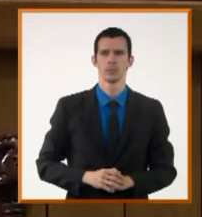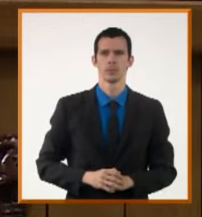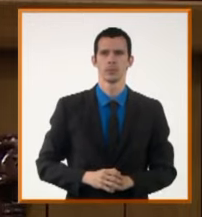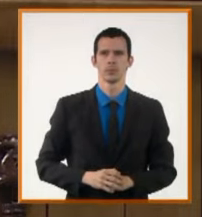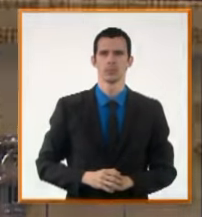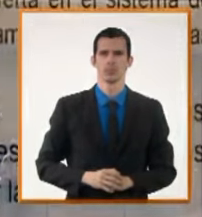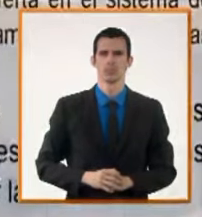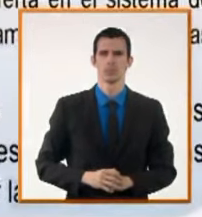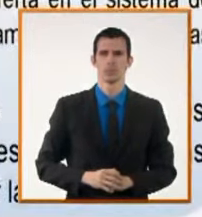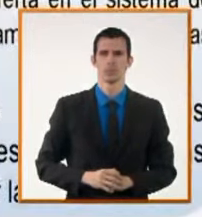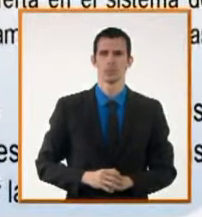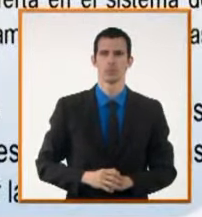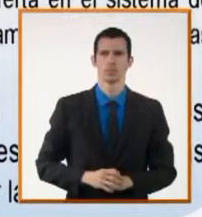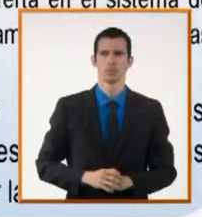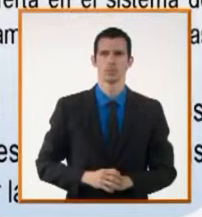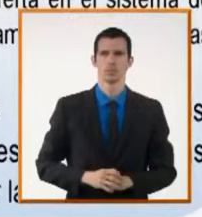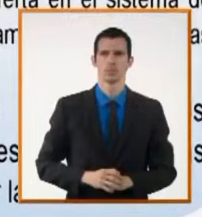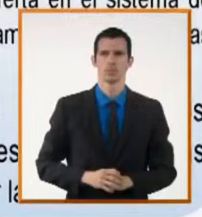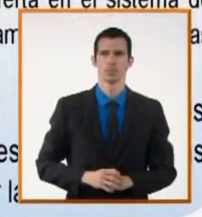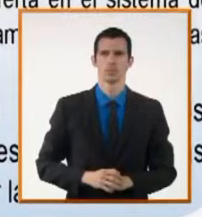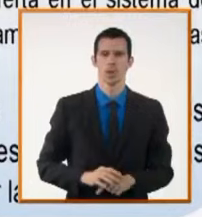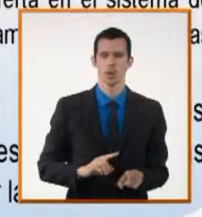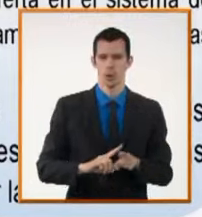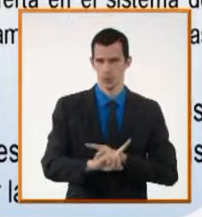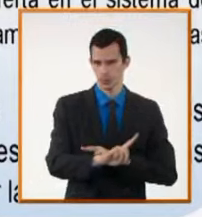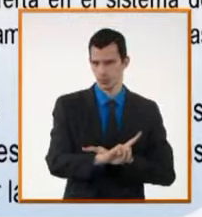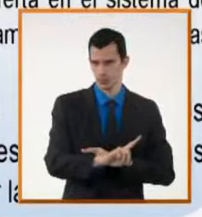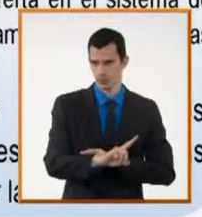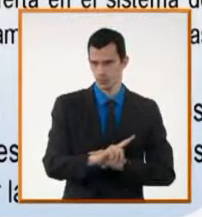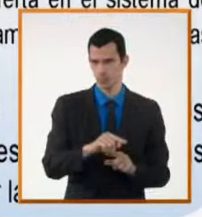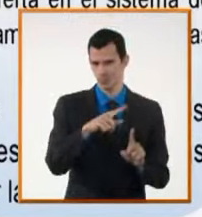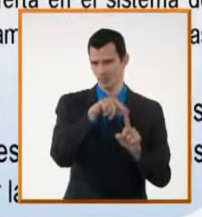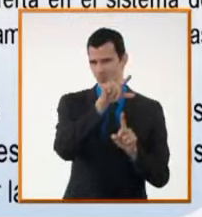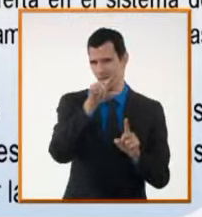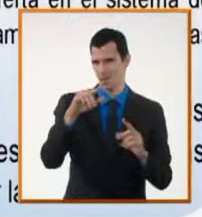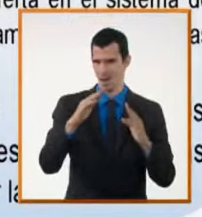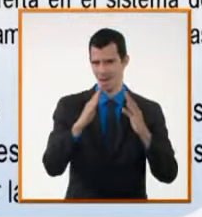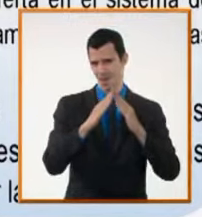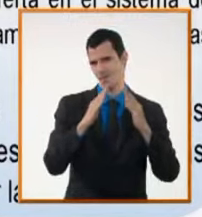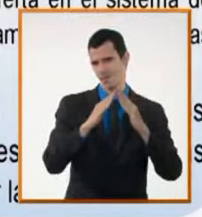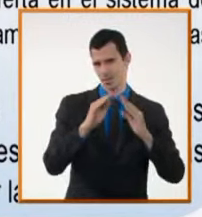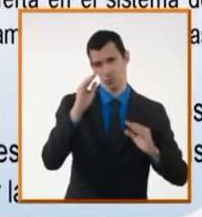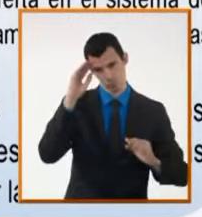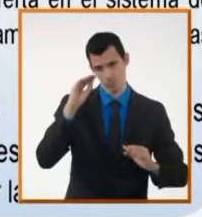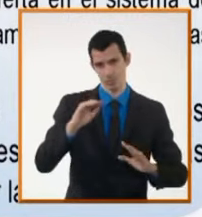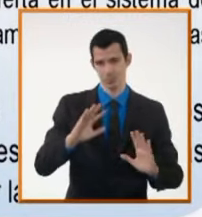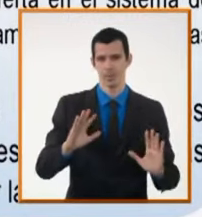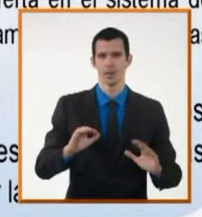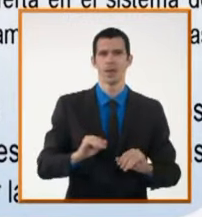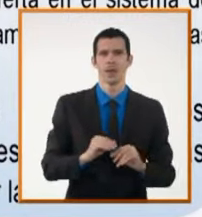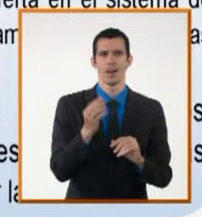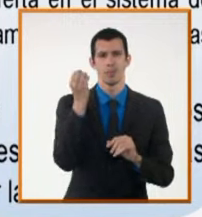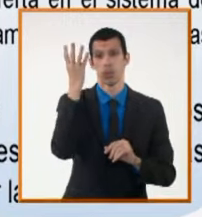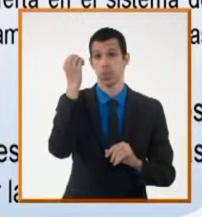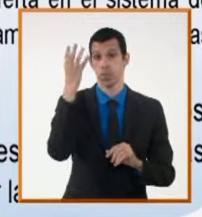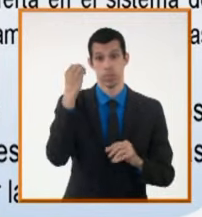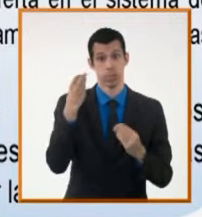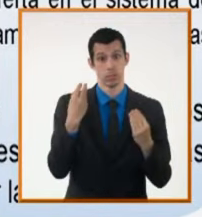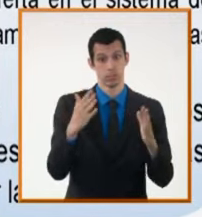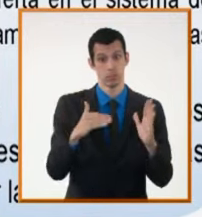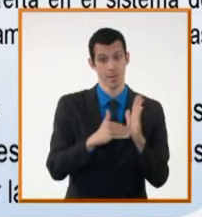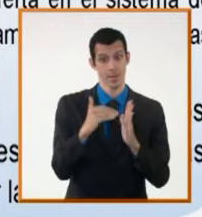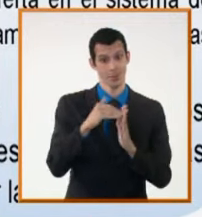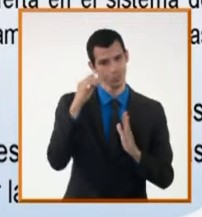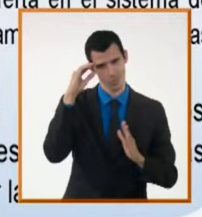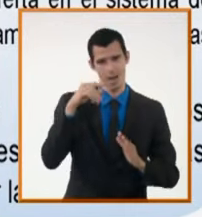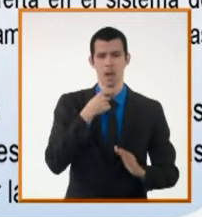actualizar los valores referenciales de la vivienda. Tenemos mil inventos con la vivienda. Ya yo te